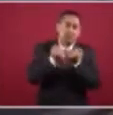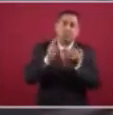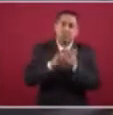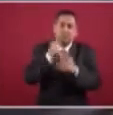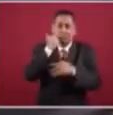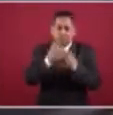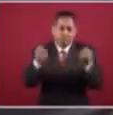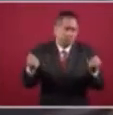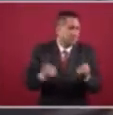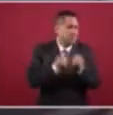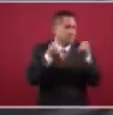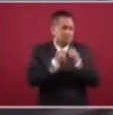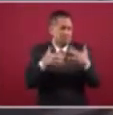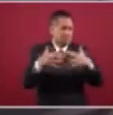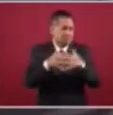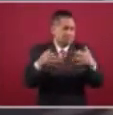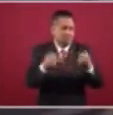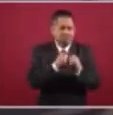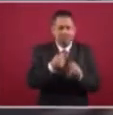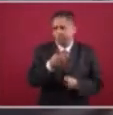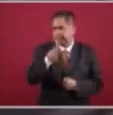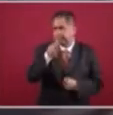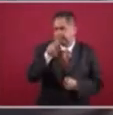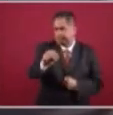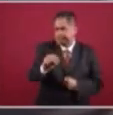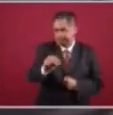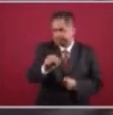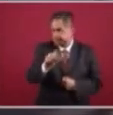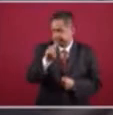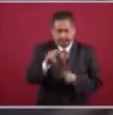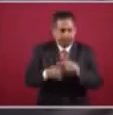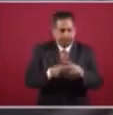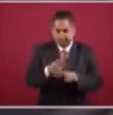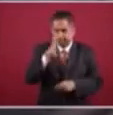ella, no se va a aplicar.